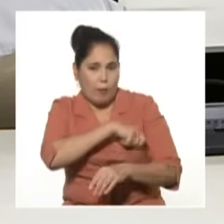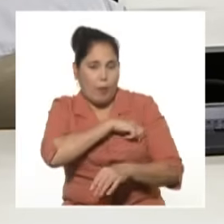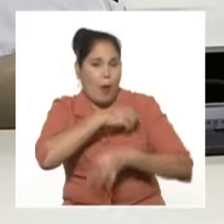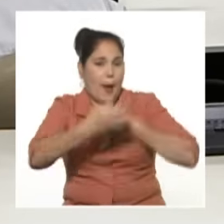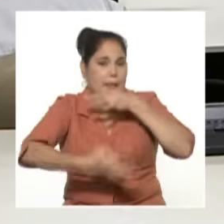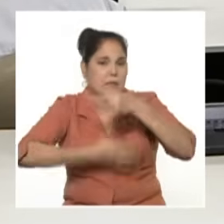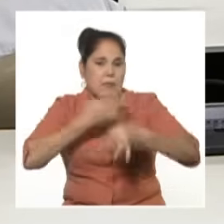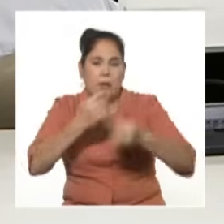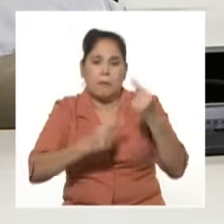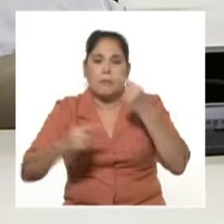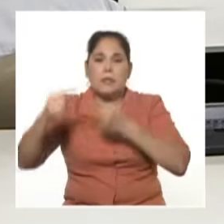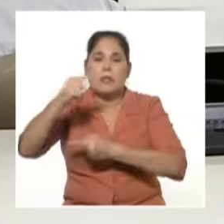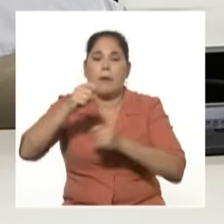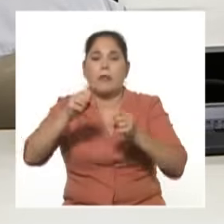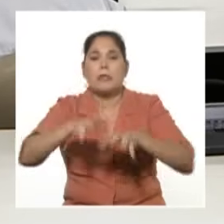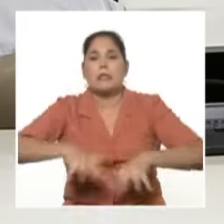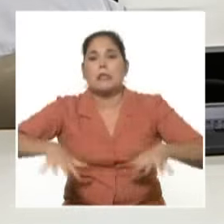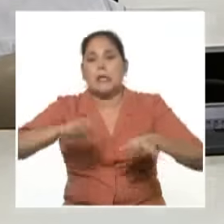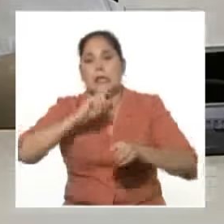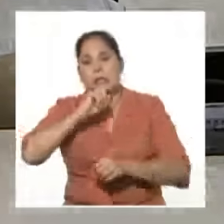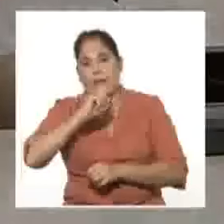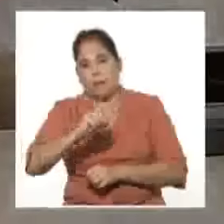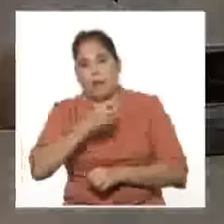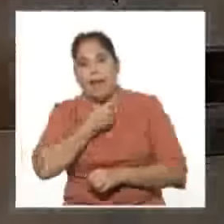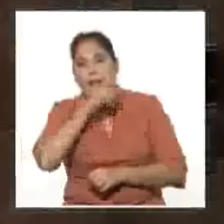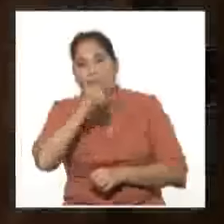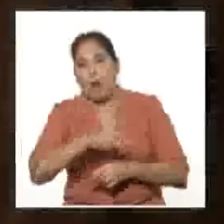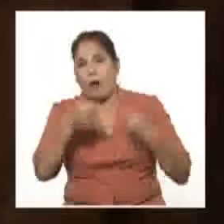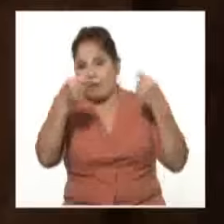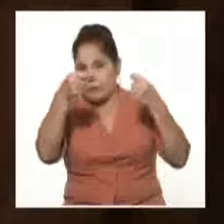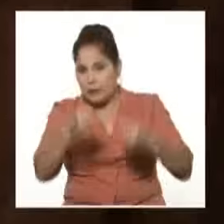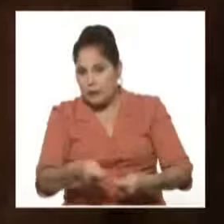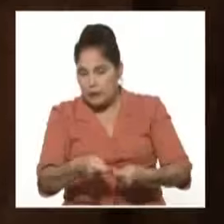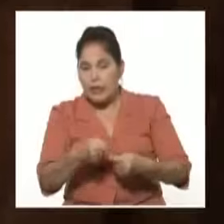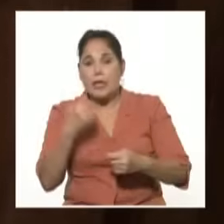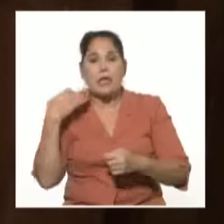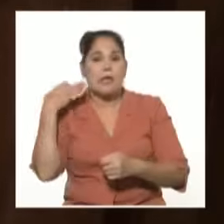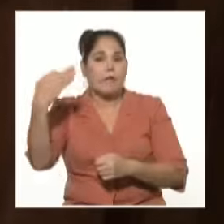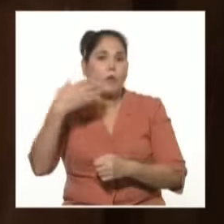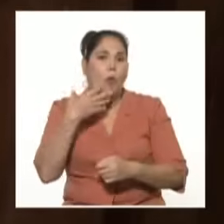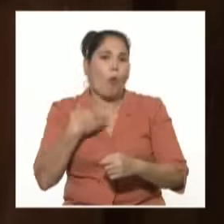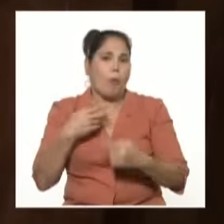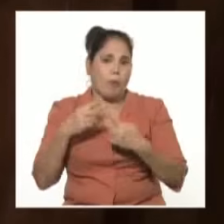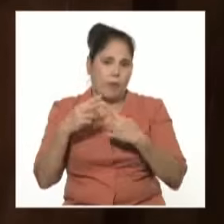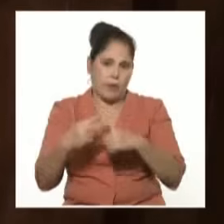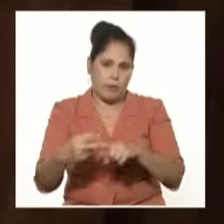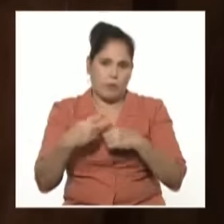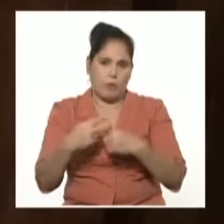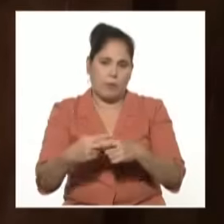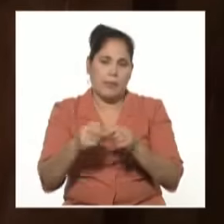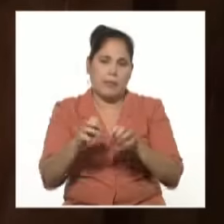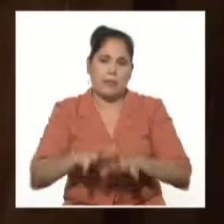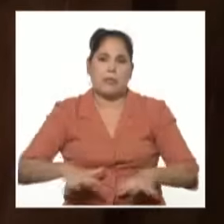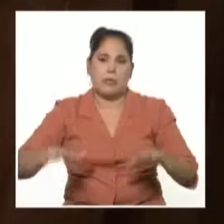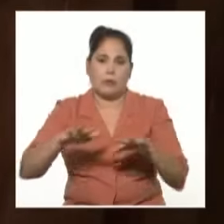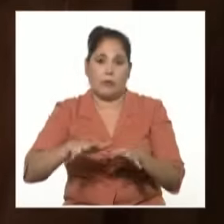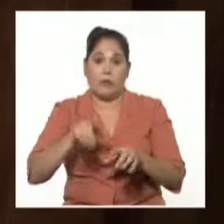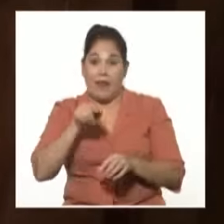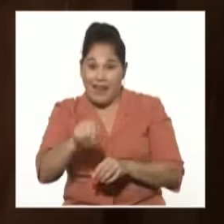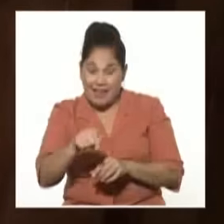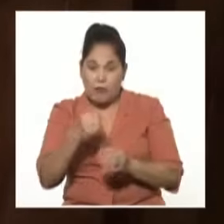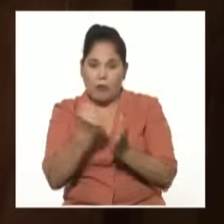los principales problemas, evaluando decisiones y perspectivas, hecho que indudablemente